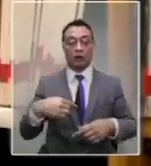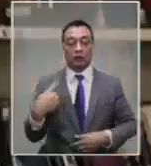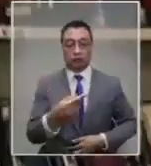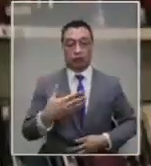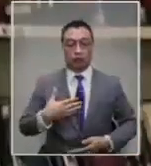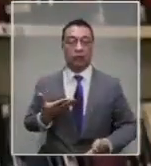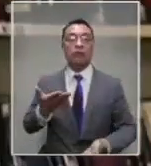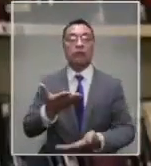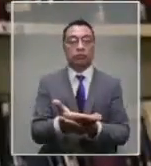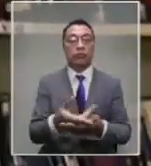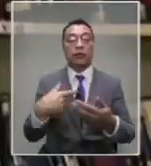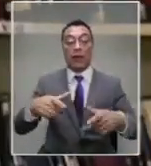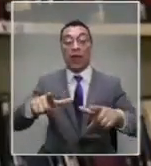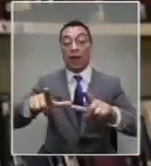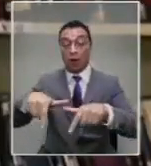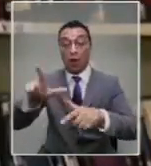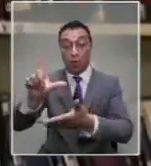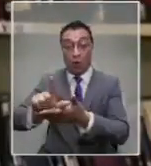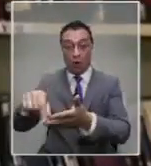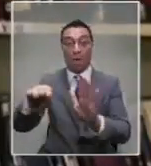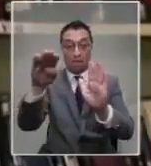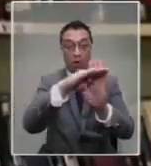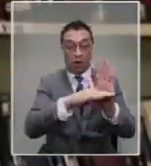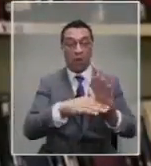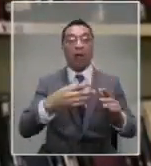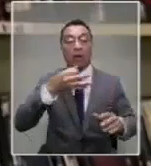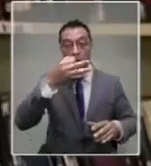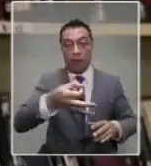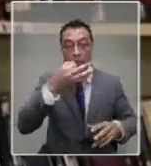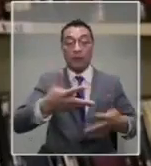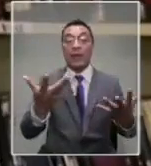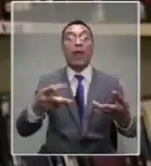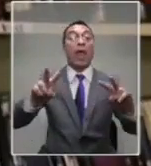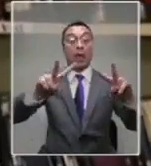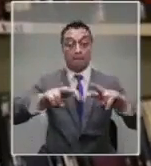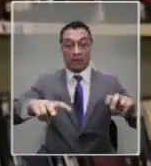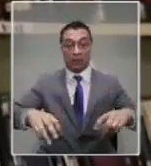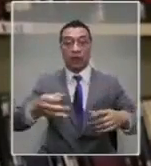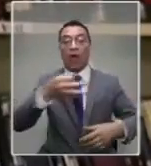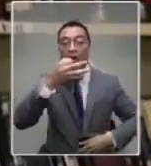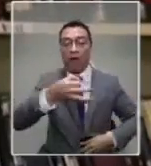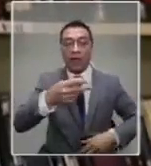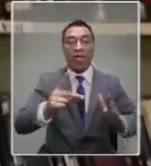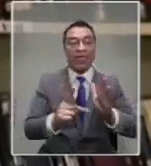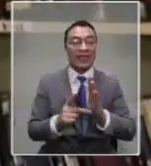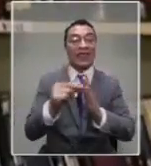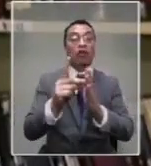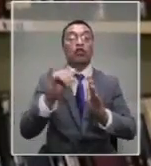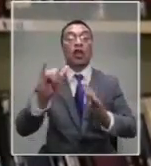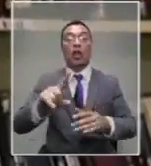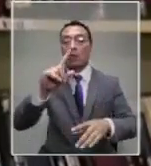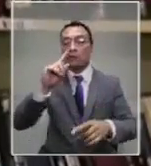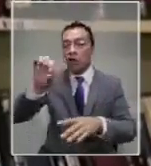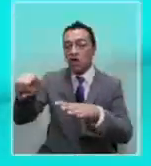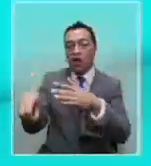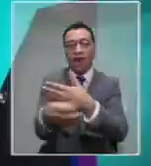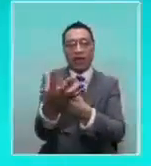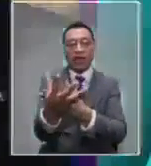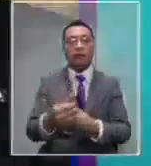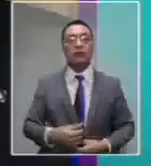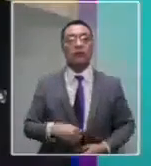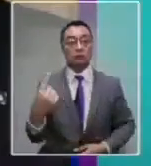hemos aportado con este espacio, con este programa, para hablar de investigación, para hablar de desarrollo y para hablar de